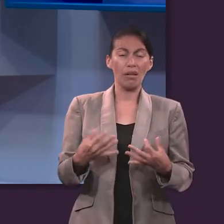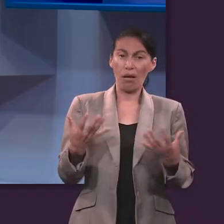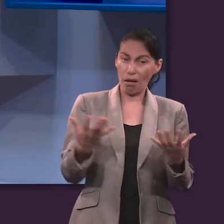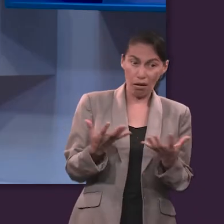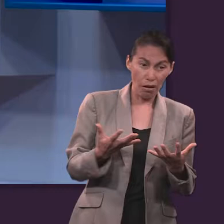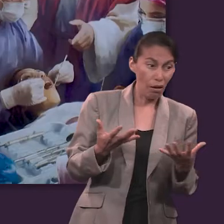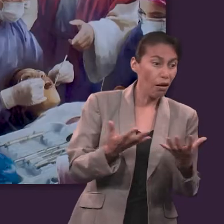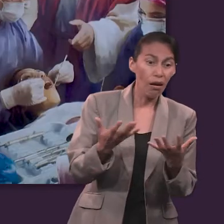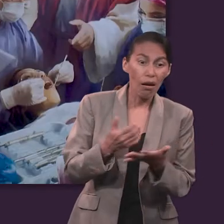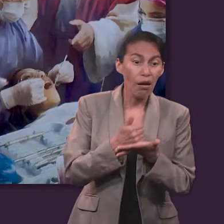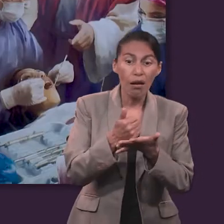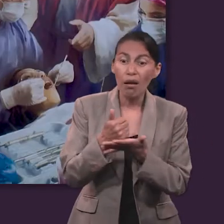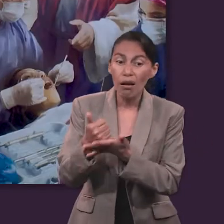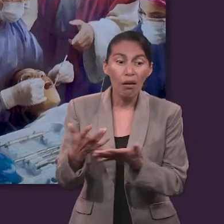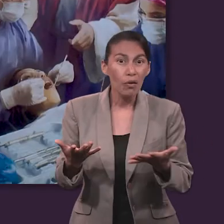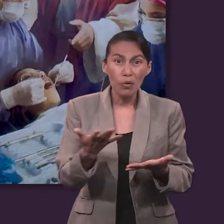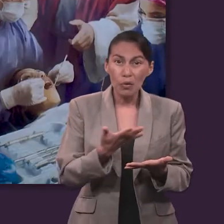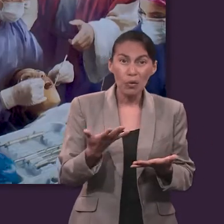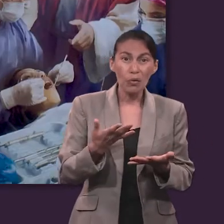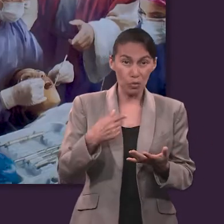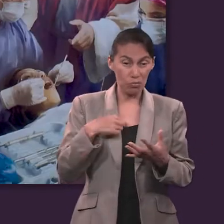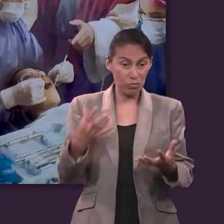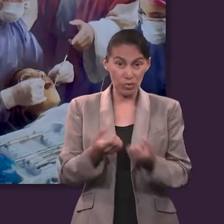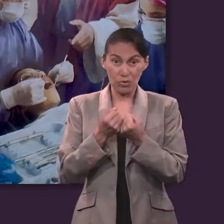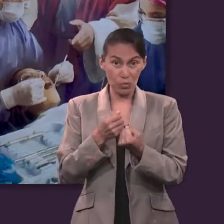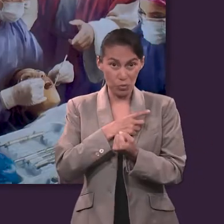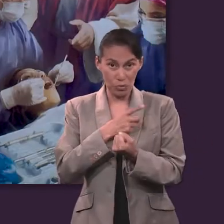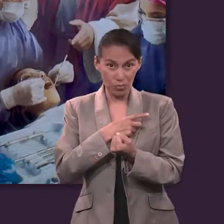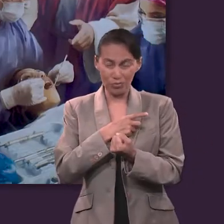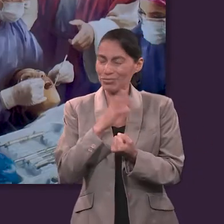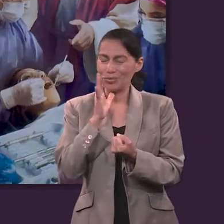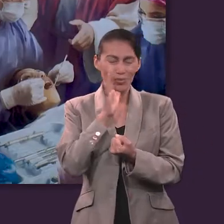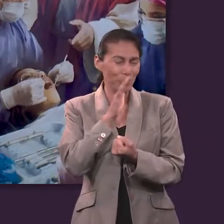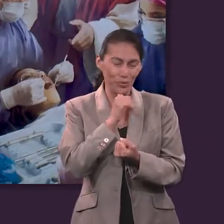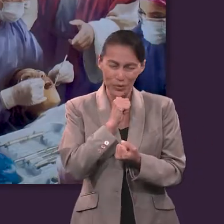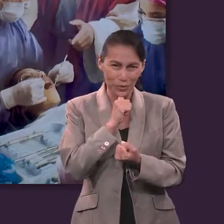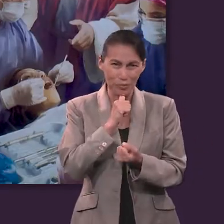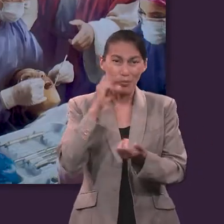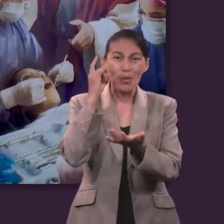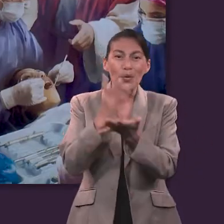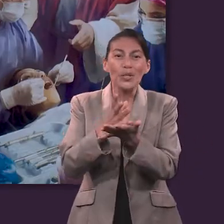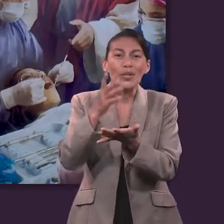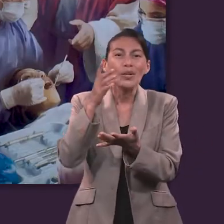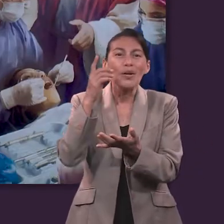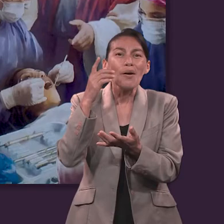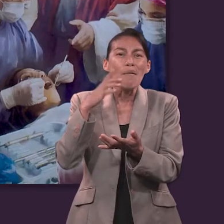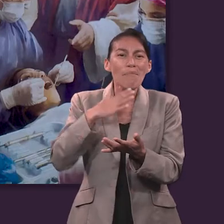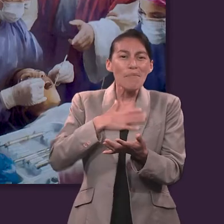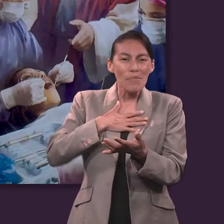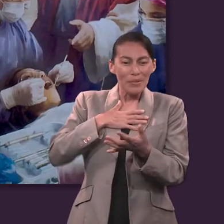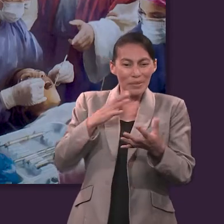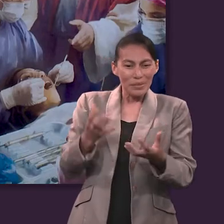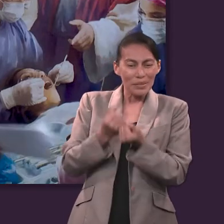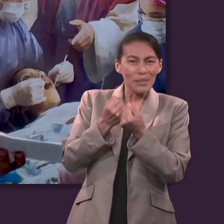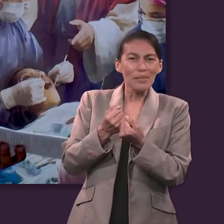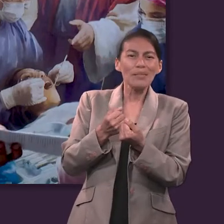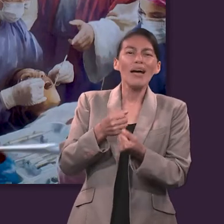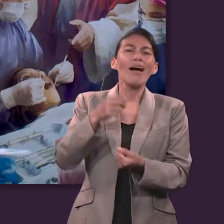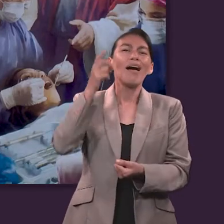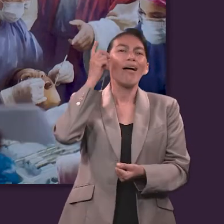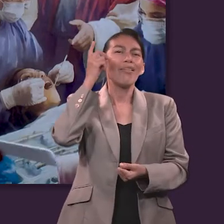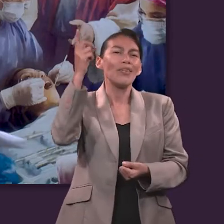somos, lo que hacemos, sino la gracia de Dios y esa muerte redentora es lo que nos salva.